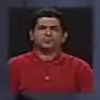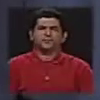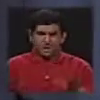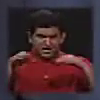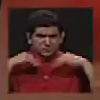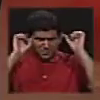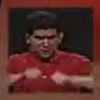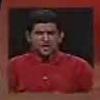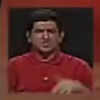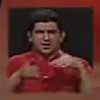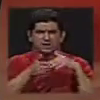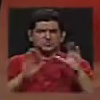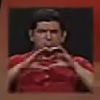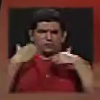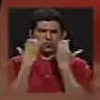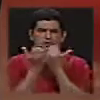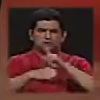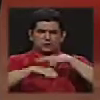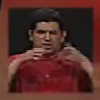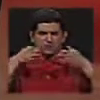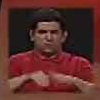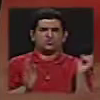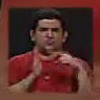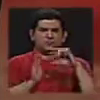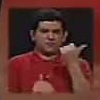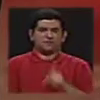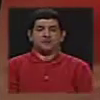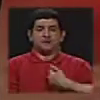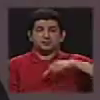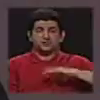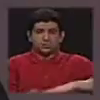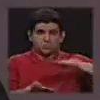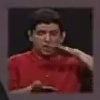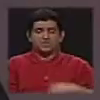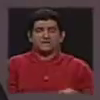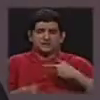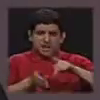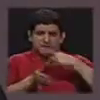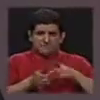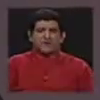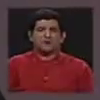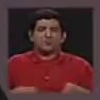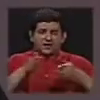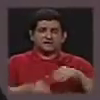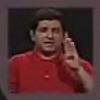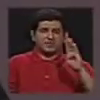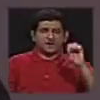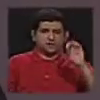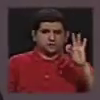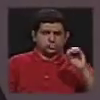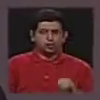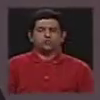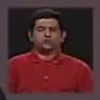un estudio del CONAVI del 2010 que establece que si subimos el peaje paulatinamente en la Bernardo Soto, pasando de 150 actuales